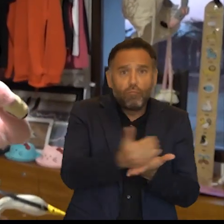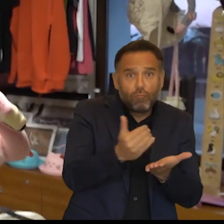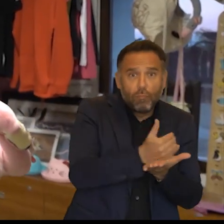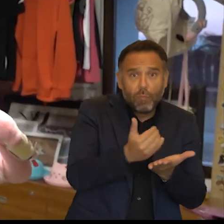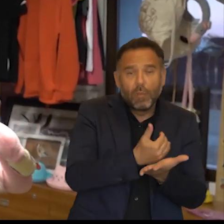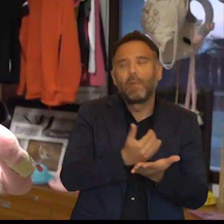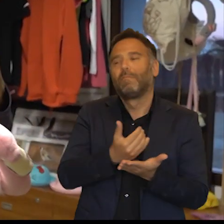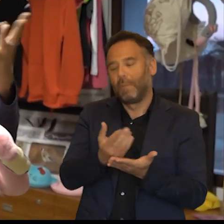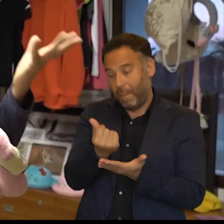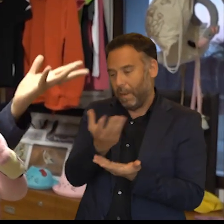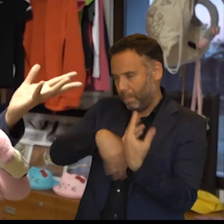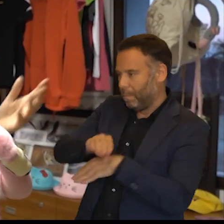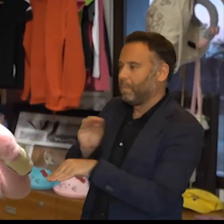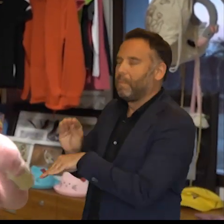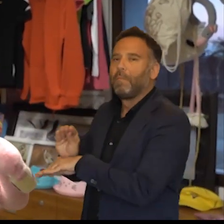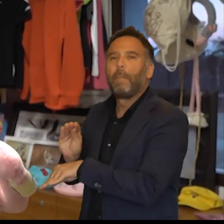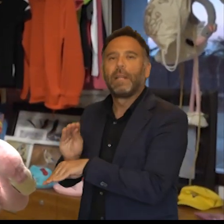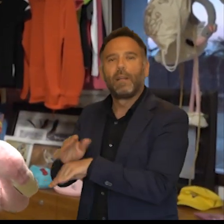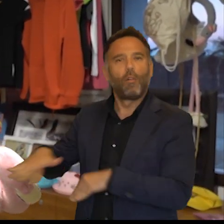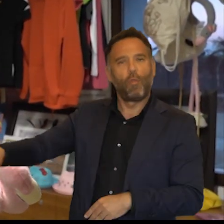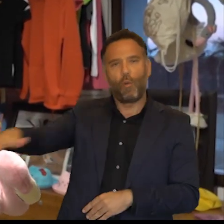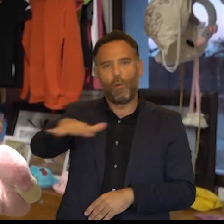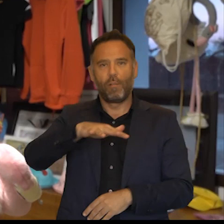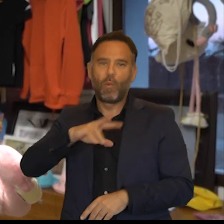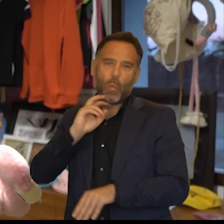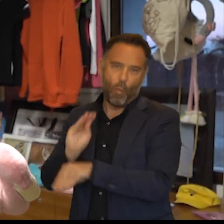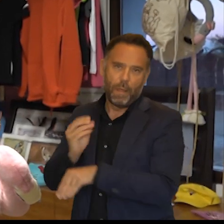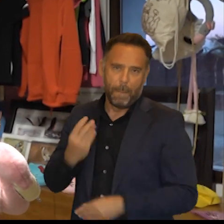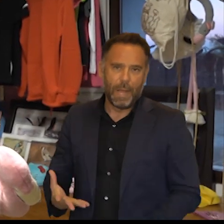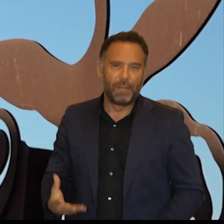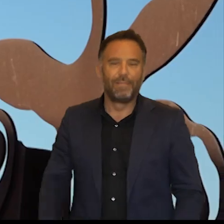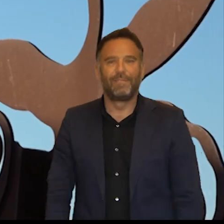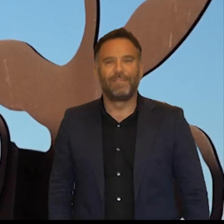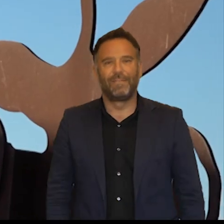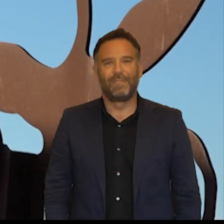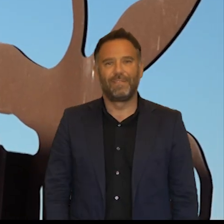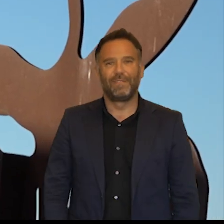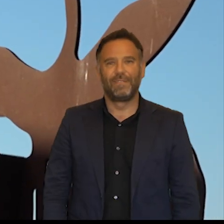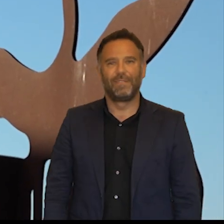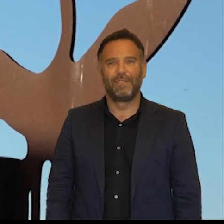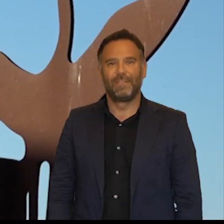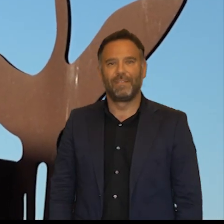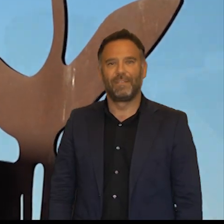para ayudar al mantenimiento de este magnífico sitio.